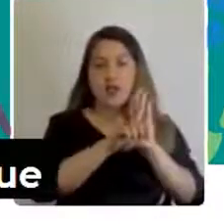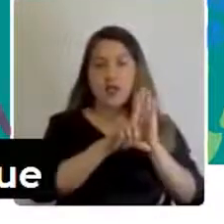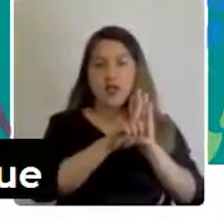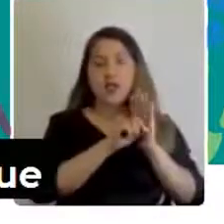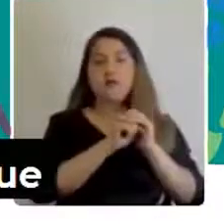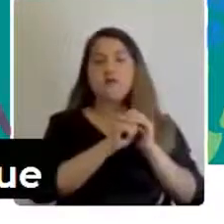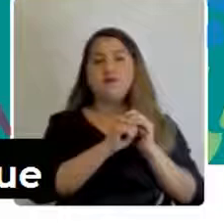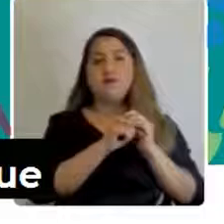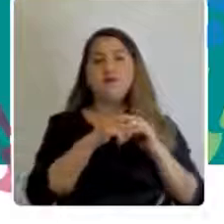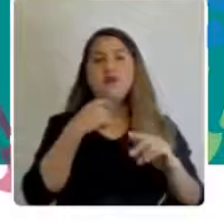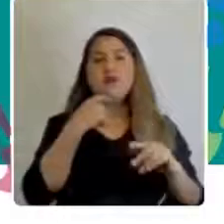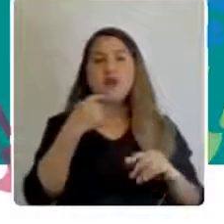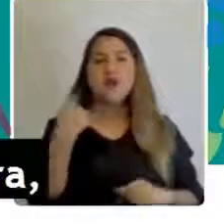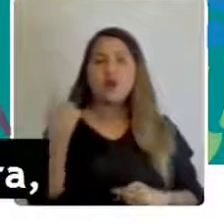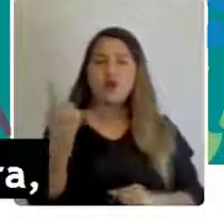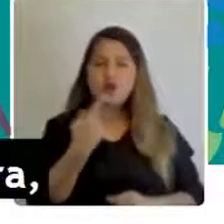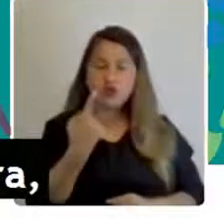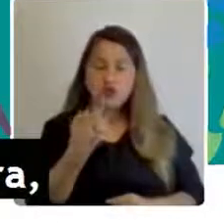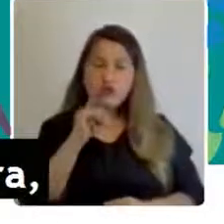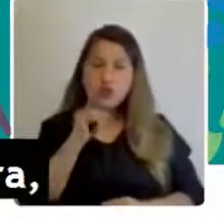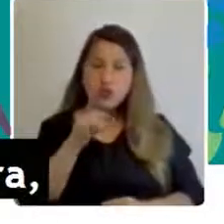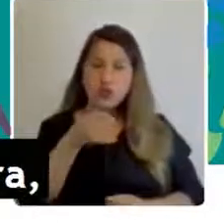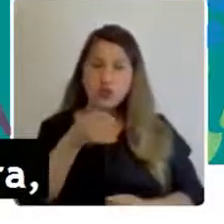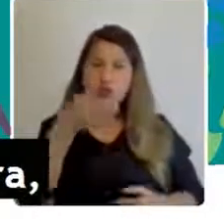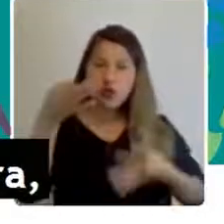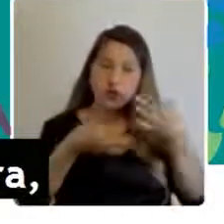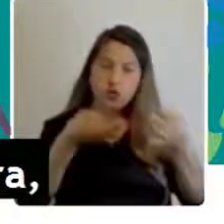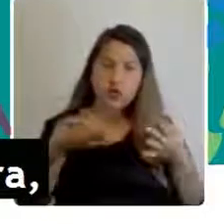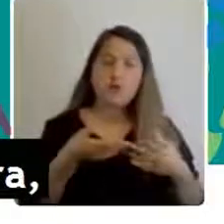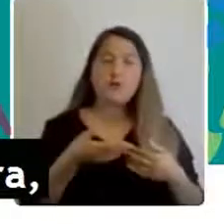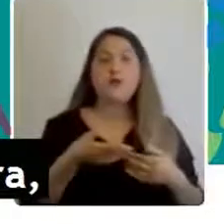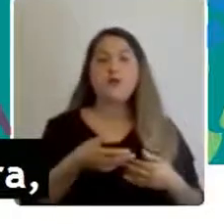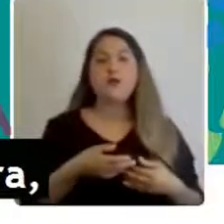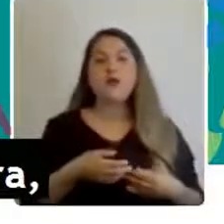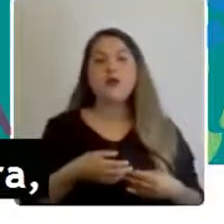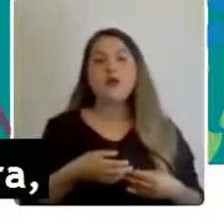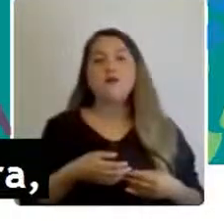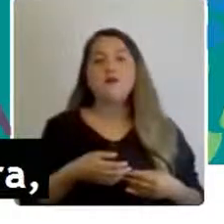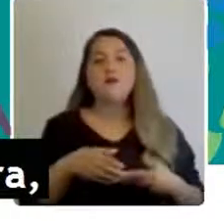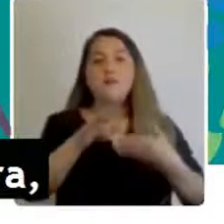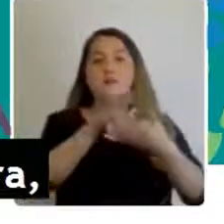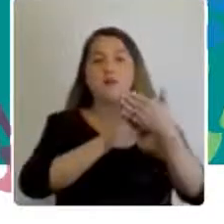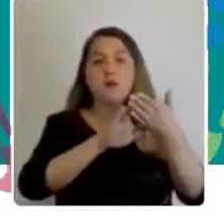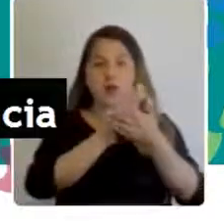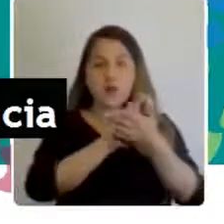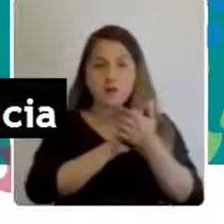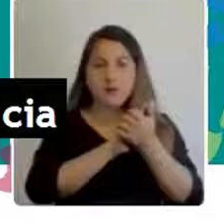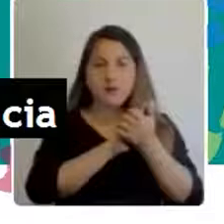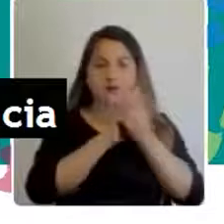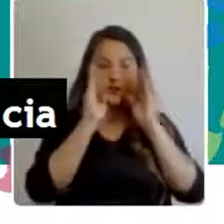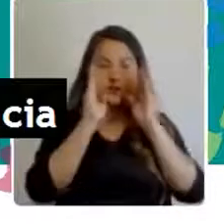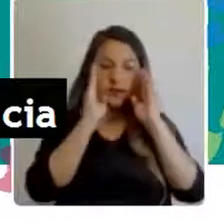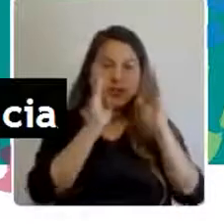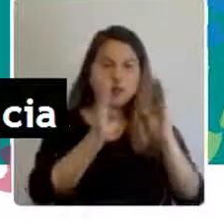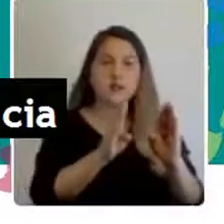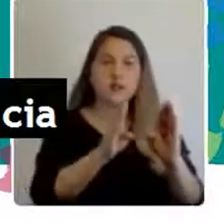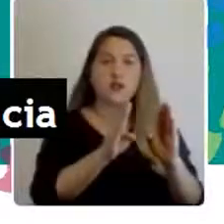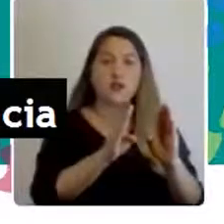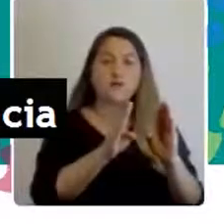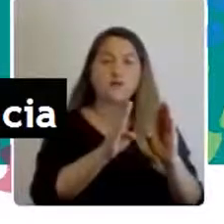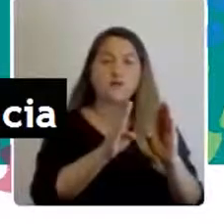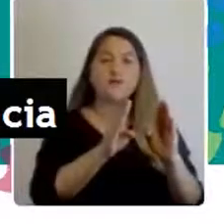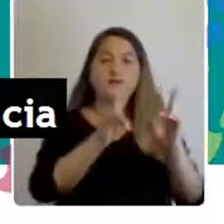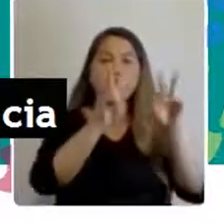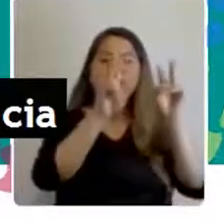finalmente encuentra es que, supongamos que nos centremos solamente en el tema de la cobertura. Para efectos de la cobertura,